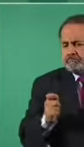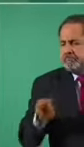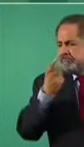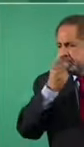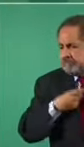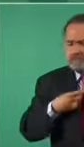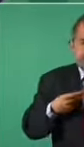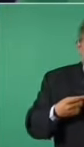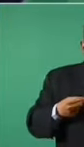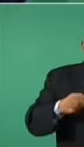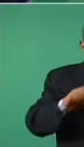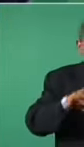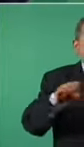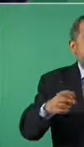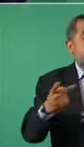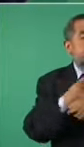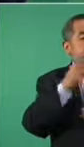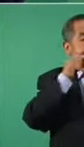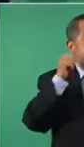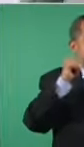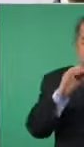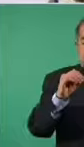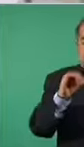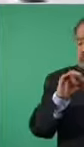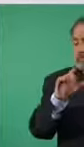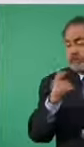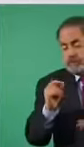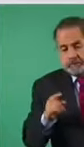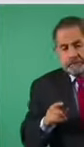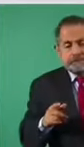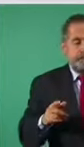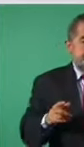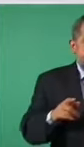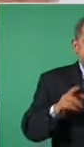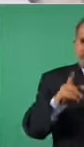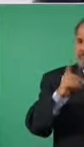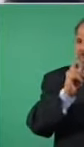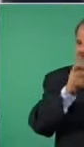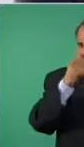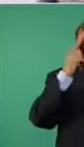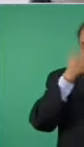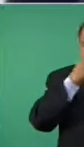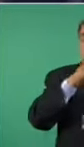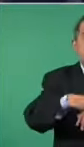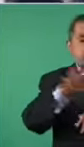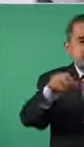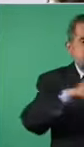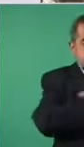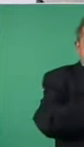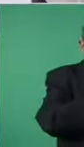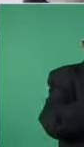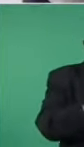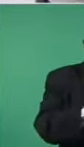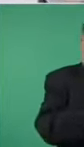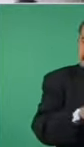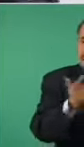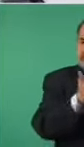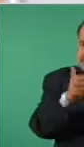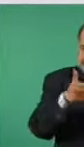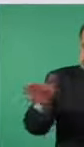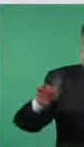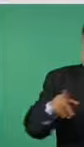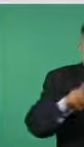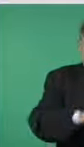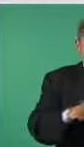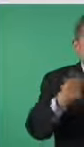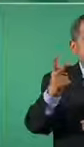¿Qué te pasó ayer en Ocosingo? Que tienen retenidos, y aprovecho para decirles que los liberen a dos miembros de la